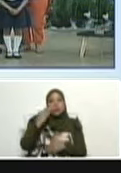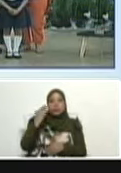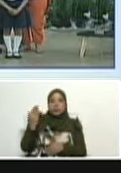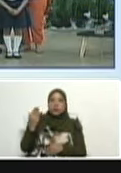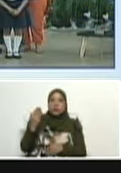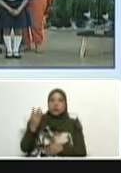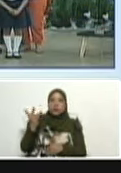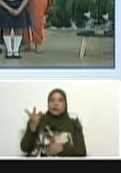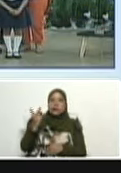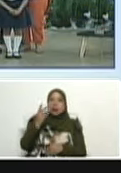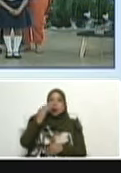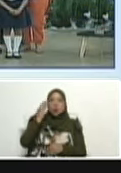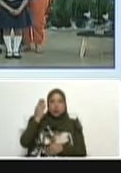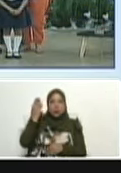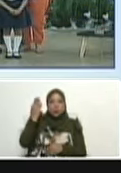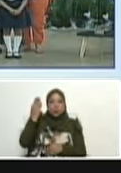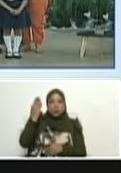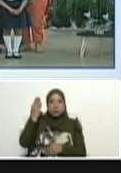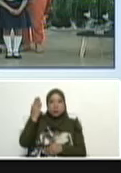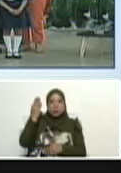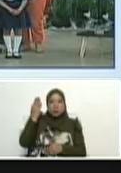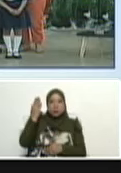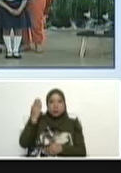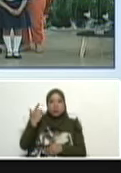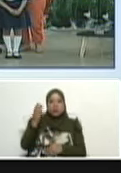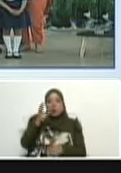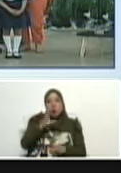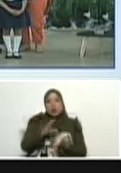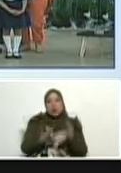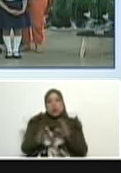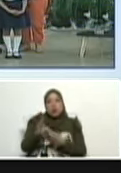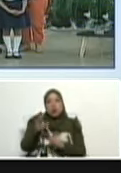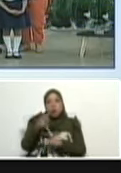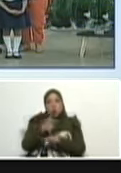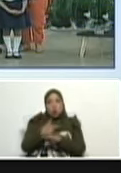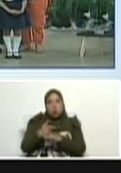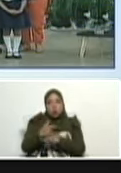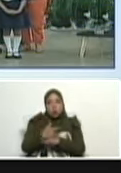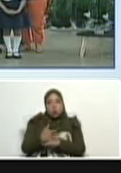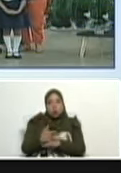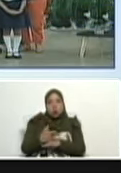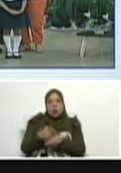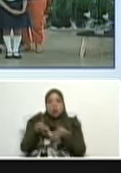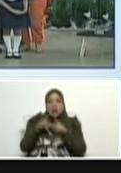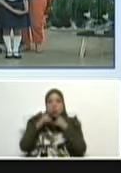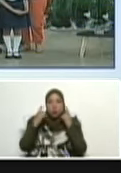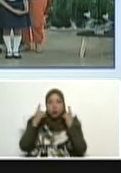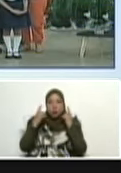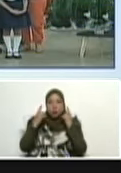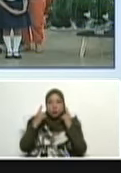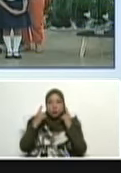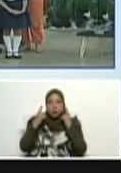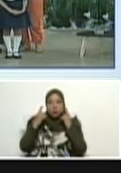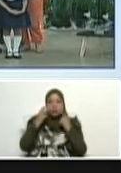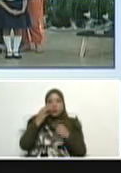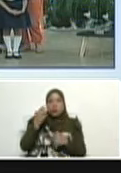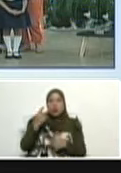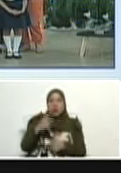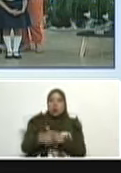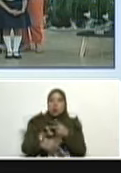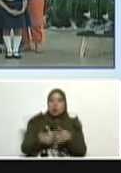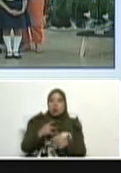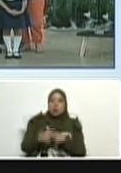Marilyn Linares, y el científico gobernador José Alejandro Terán, porque vamos a